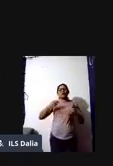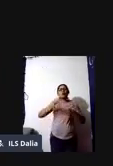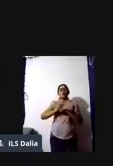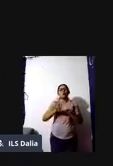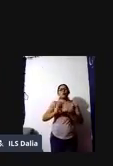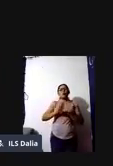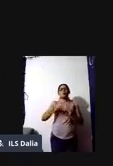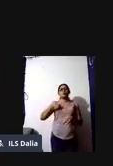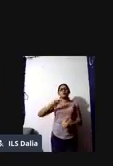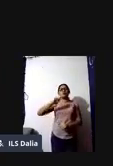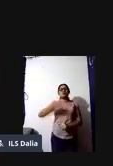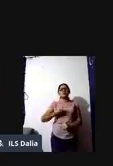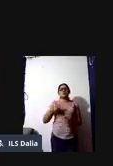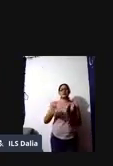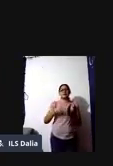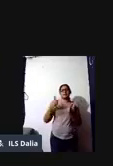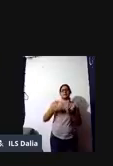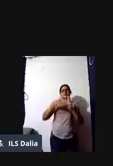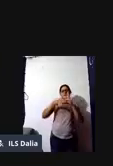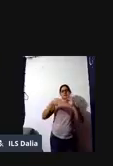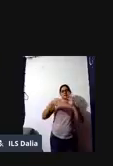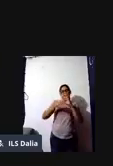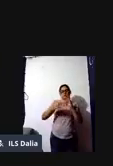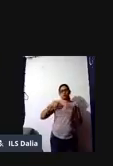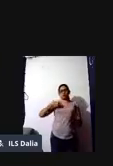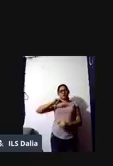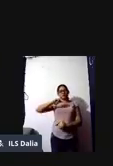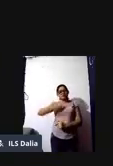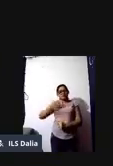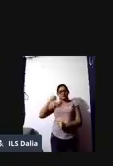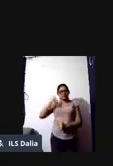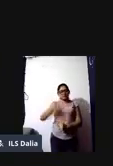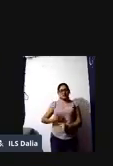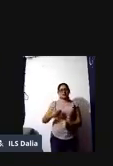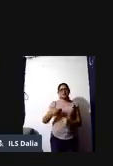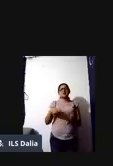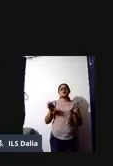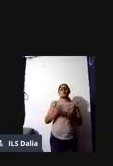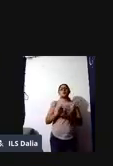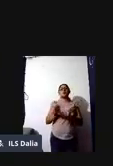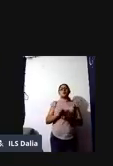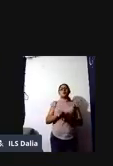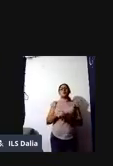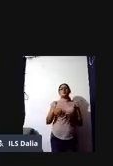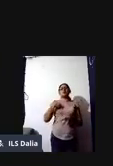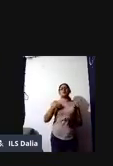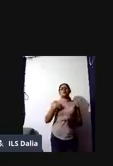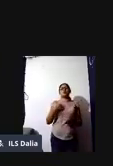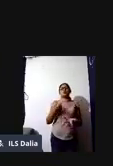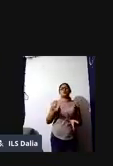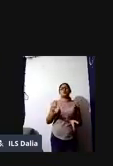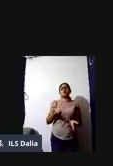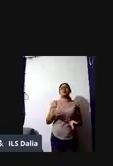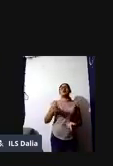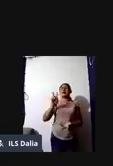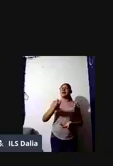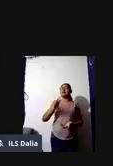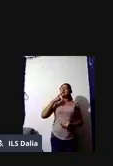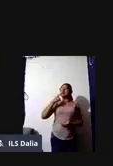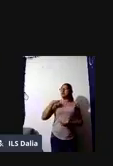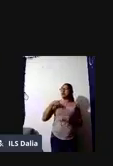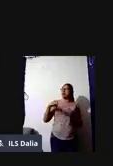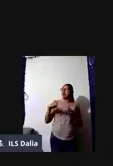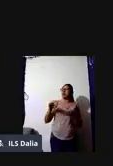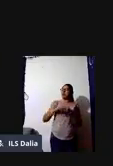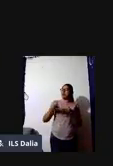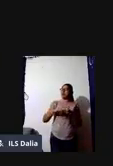hablado muchas veces. El autoconcepto es esta posición donde digo, oye, sí, me estoy enojando mucho.